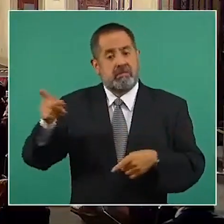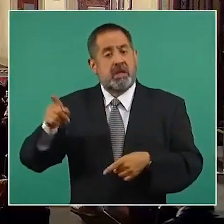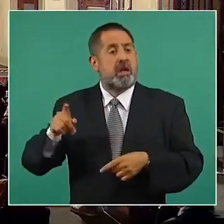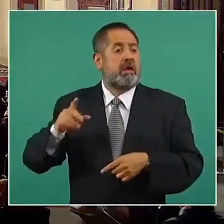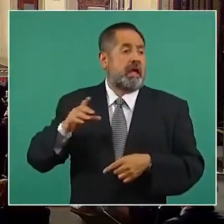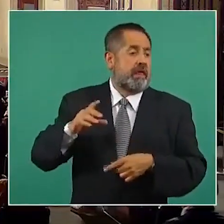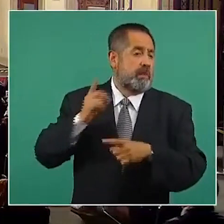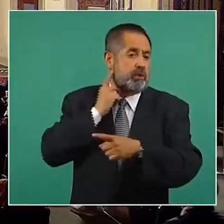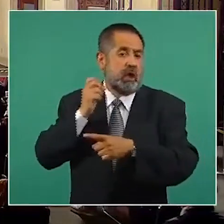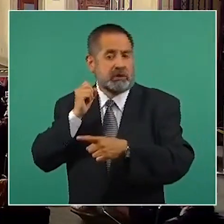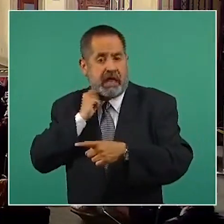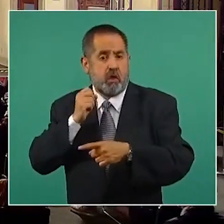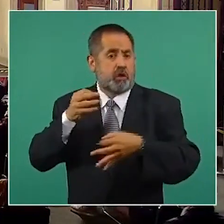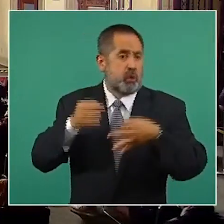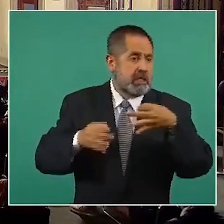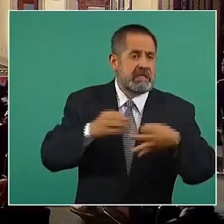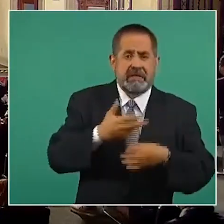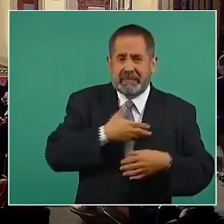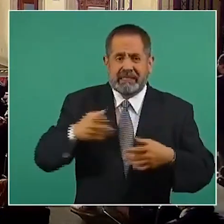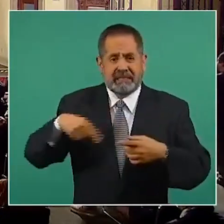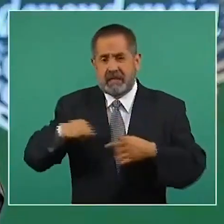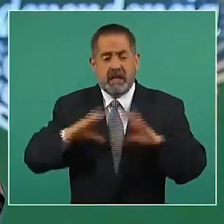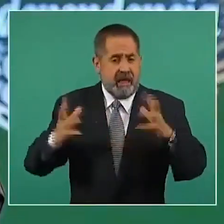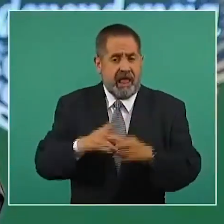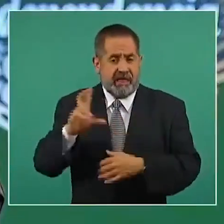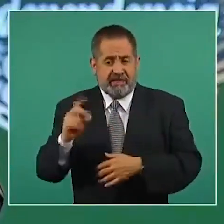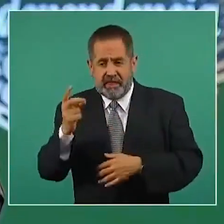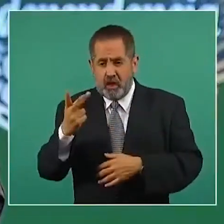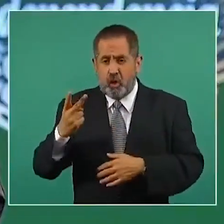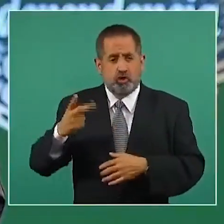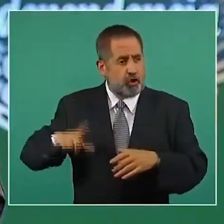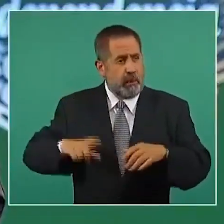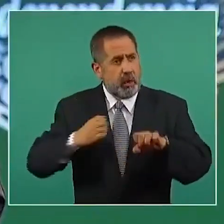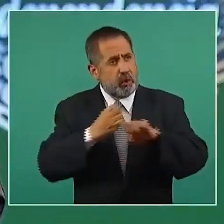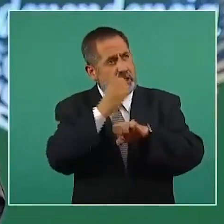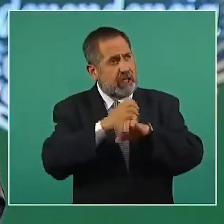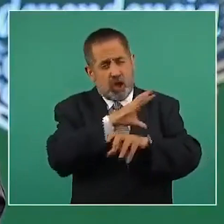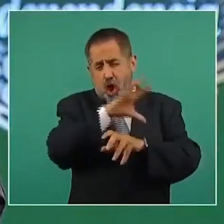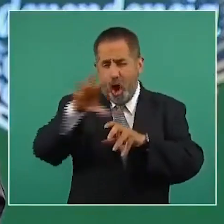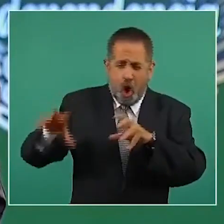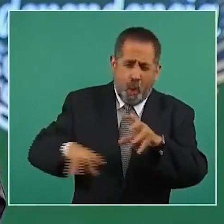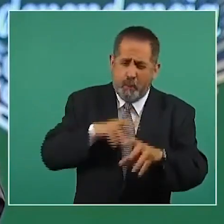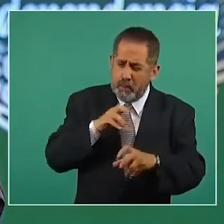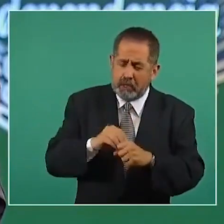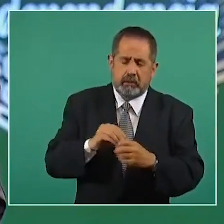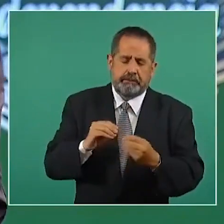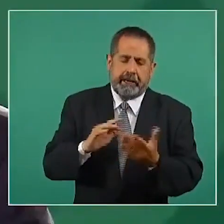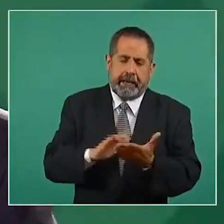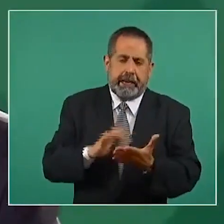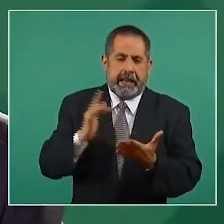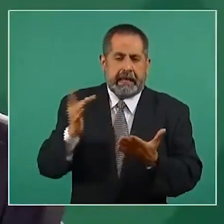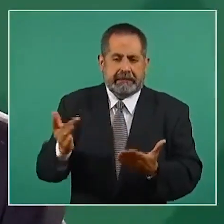Unión, todo el Estado mexicano, desde luego los 32 gobiernos de las entidades federativas, a quienes les agradecemos y de